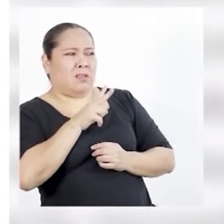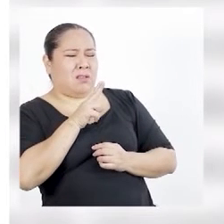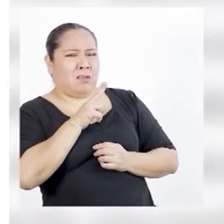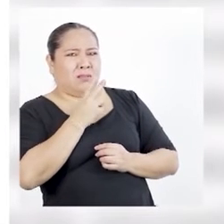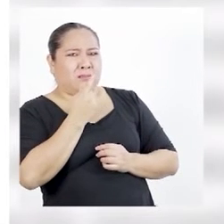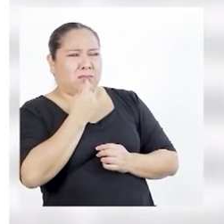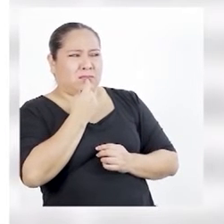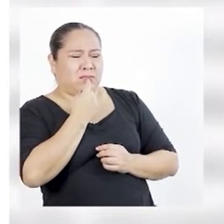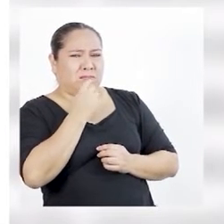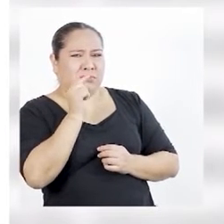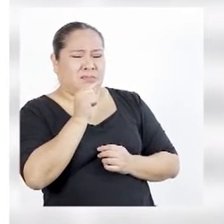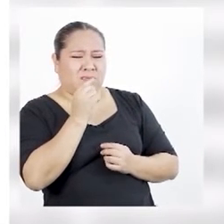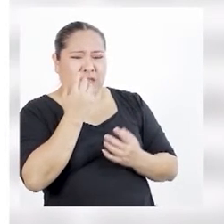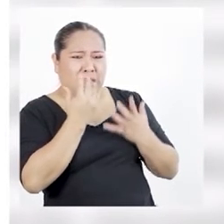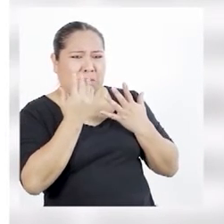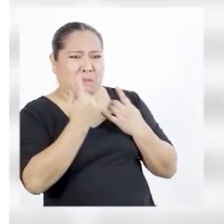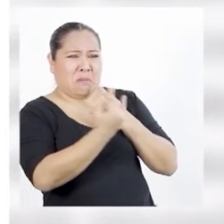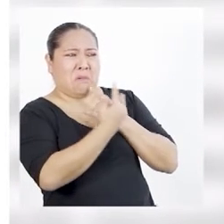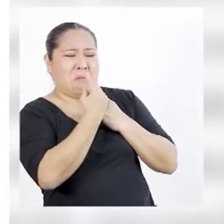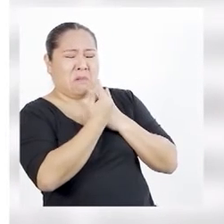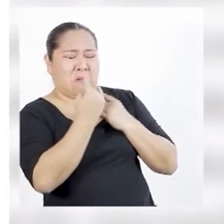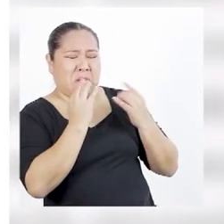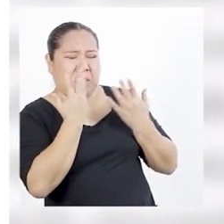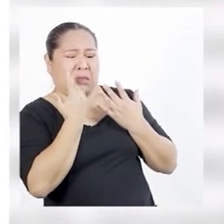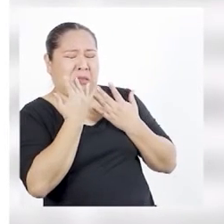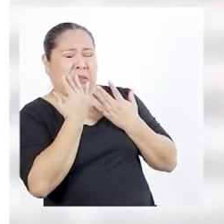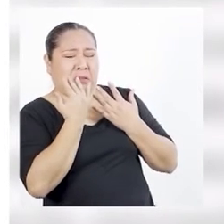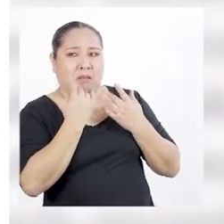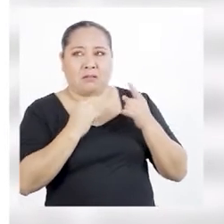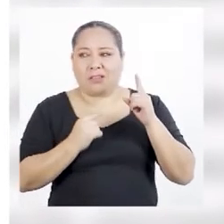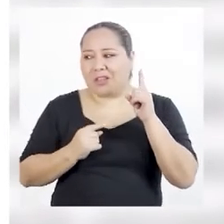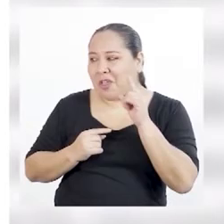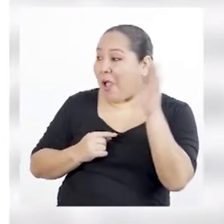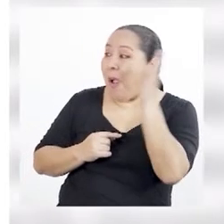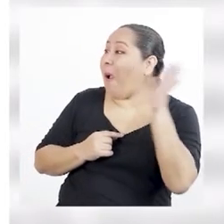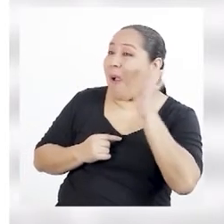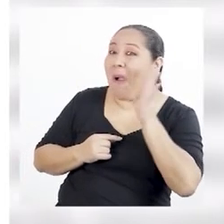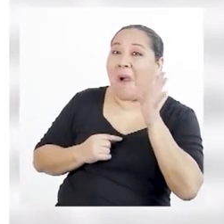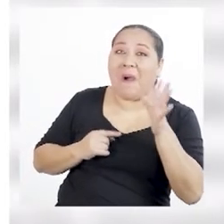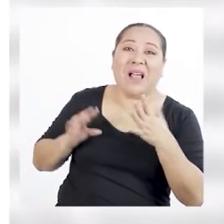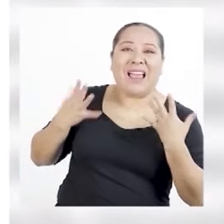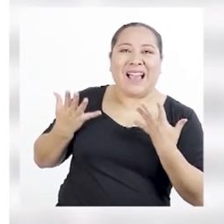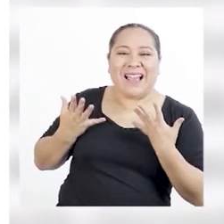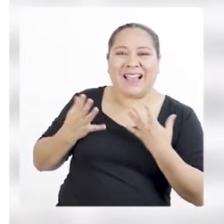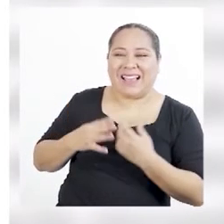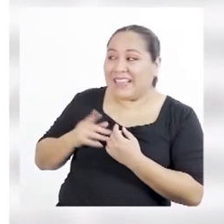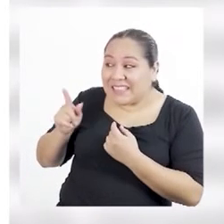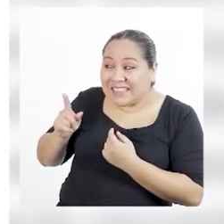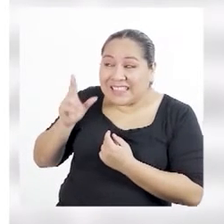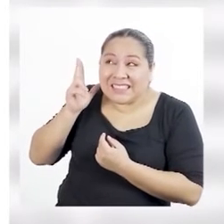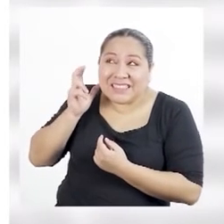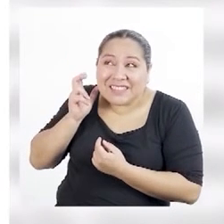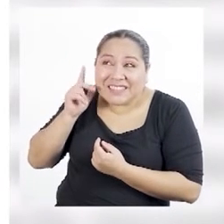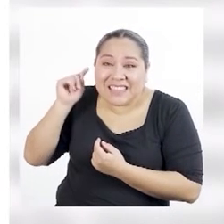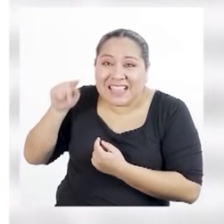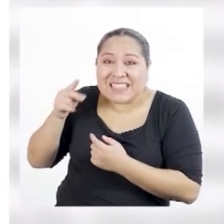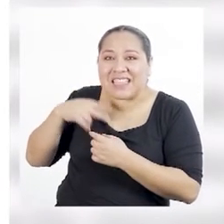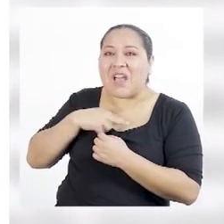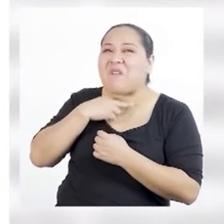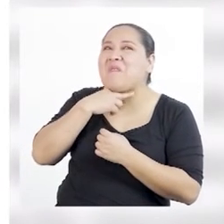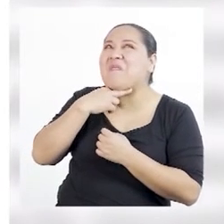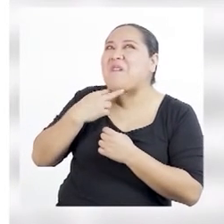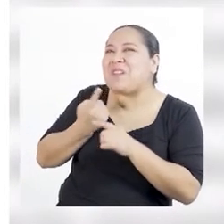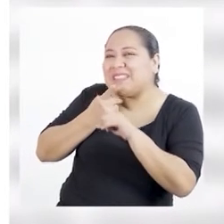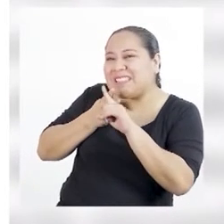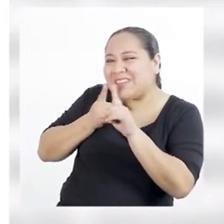con miedo. Esperaba alguna burla de Tomás, pero Tomás lo saludó con alegría y esperó escuchar aquella